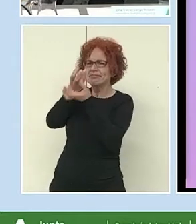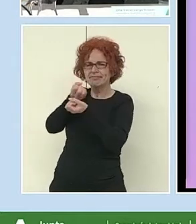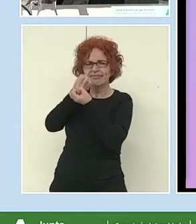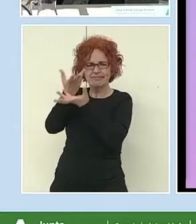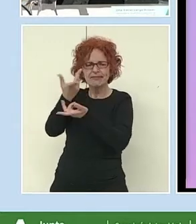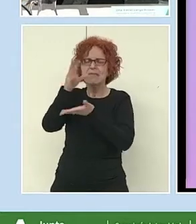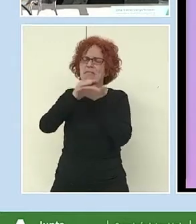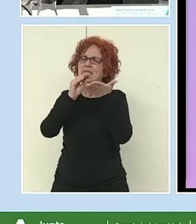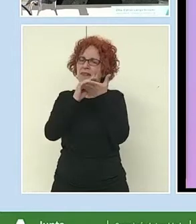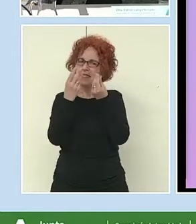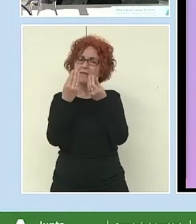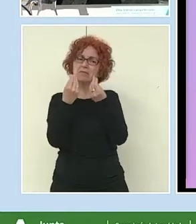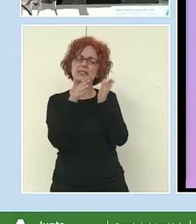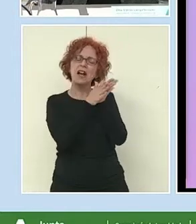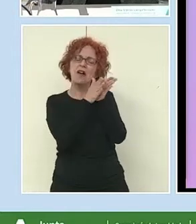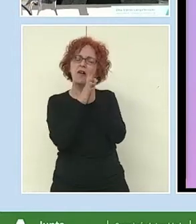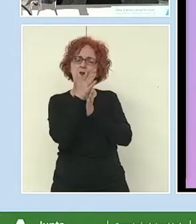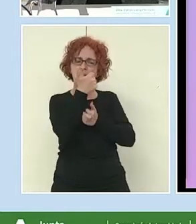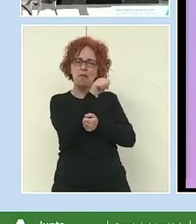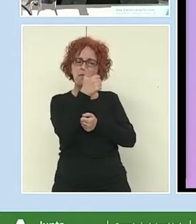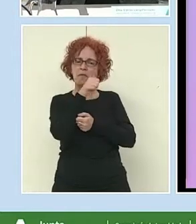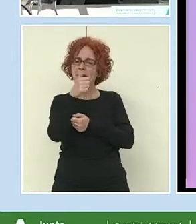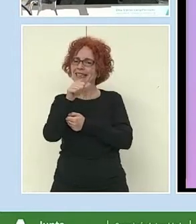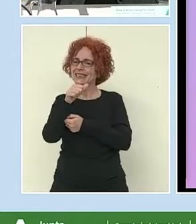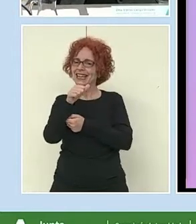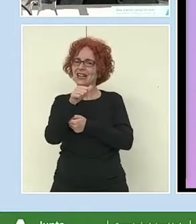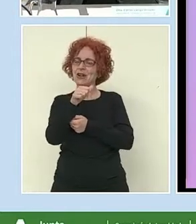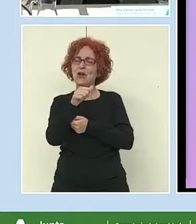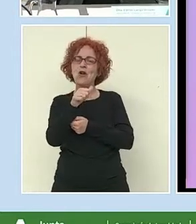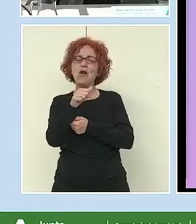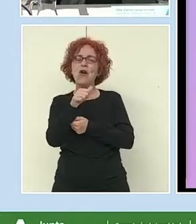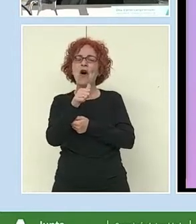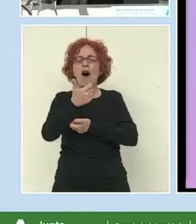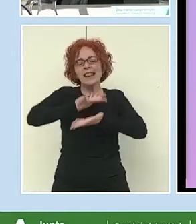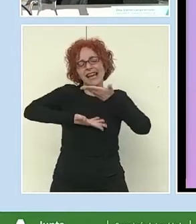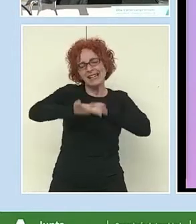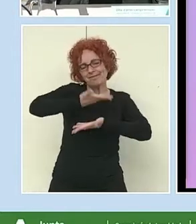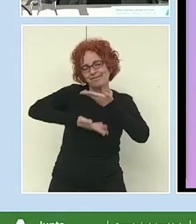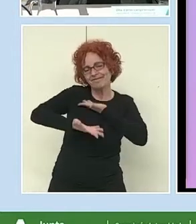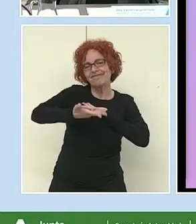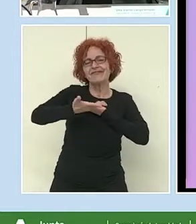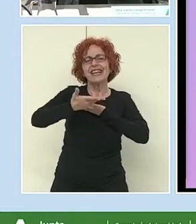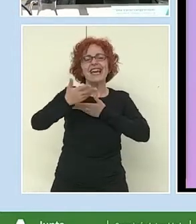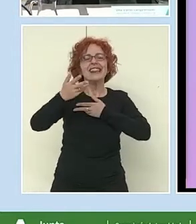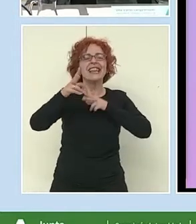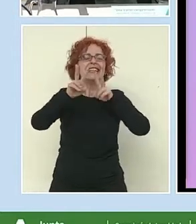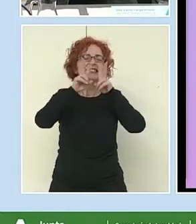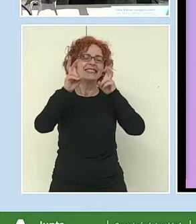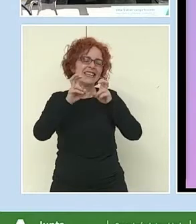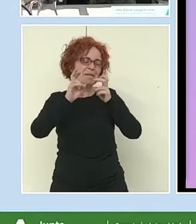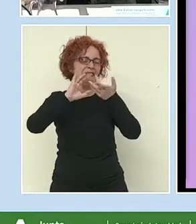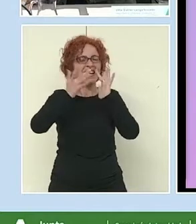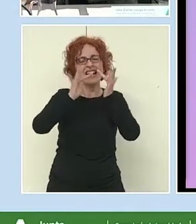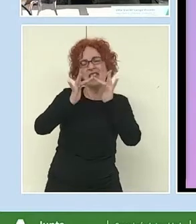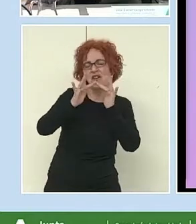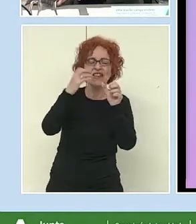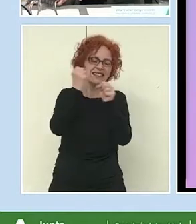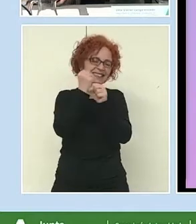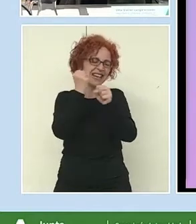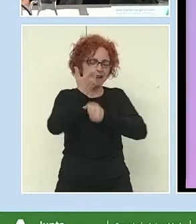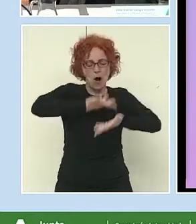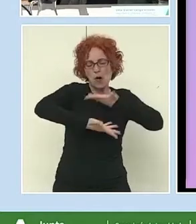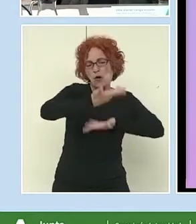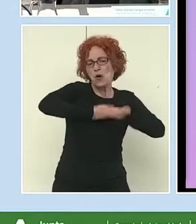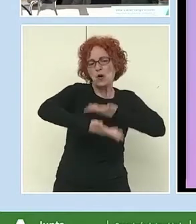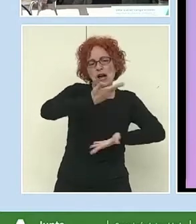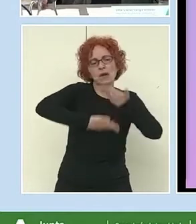costa tratar temas de importancia o relevancia con mujeres, aunque precisamente a lo mejor es una mujer la que